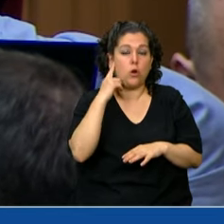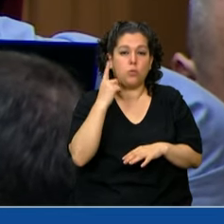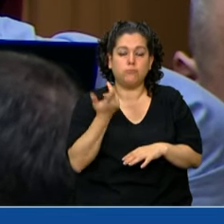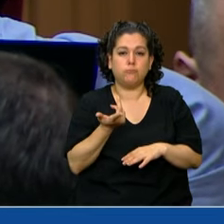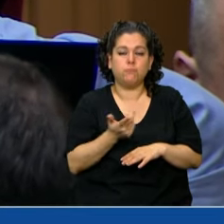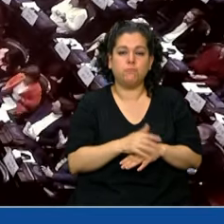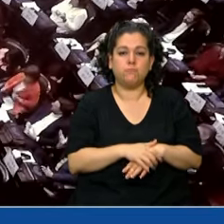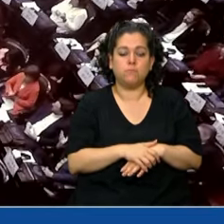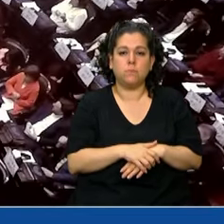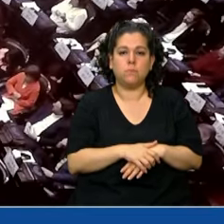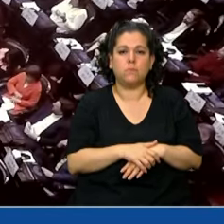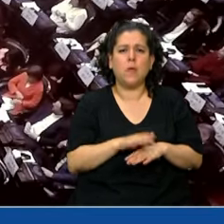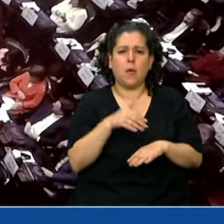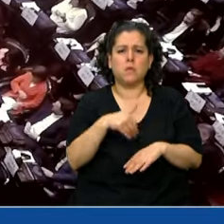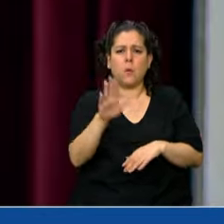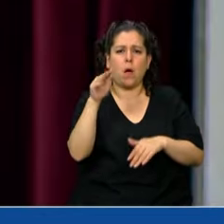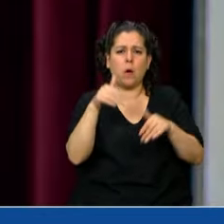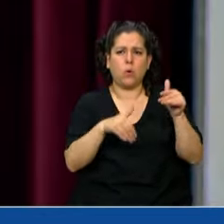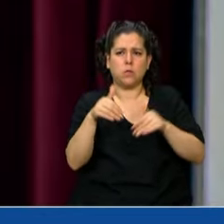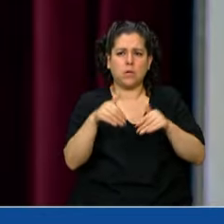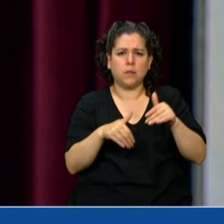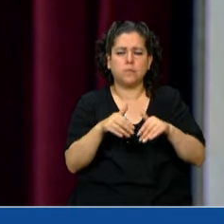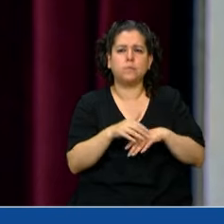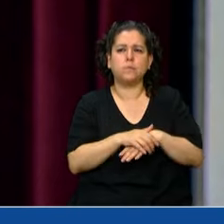no se va a